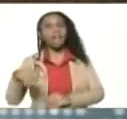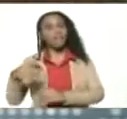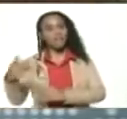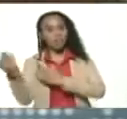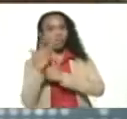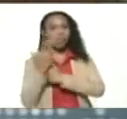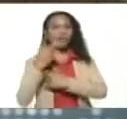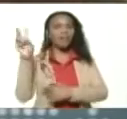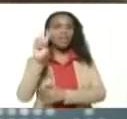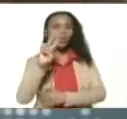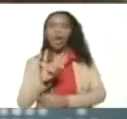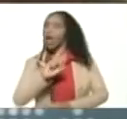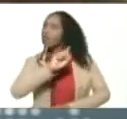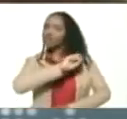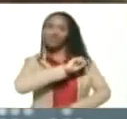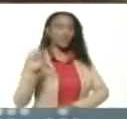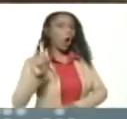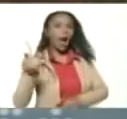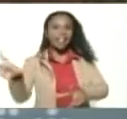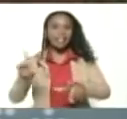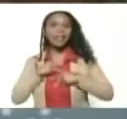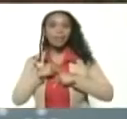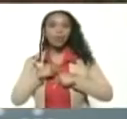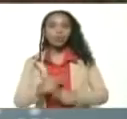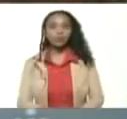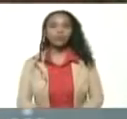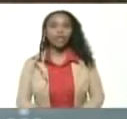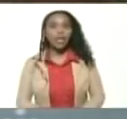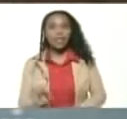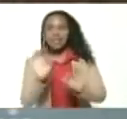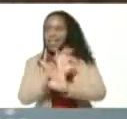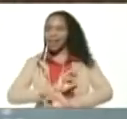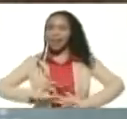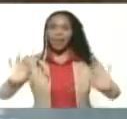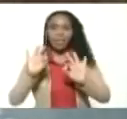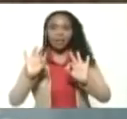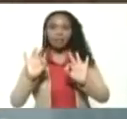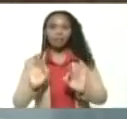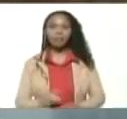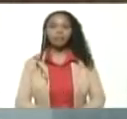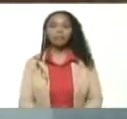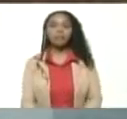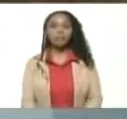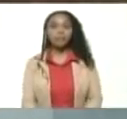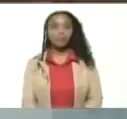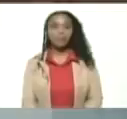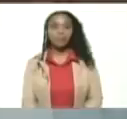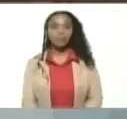a Venezuela. No lo vamos a aceptar de nadie.